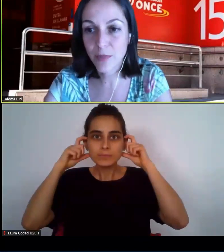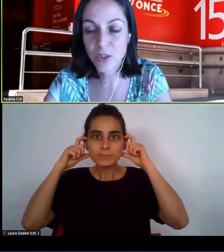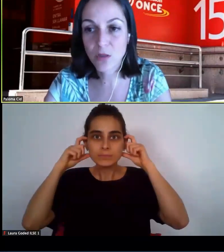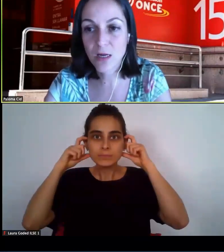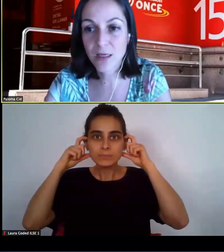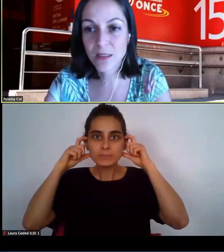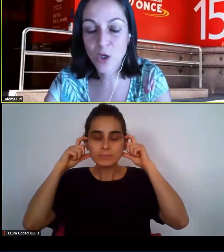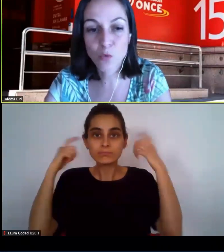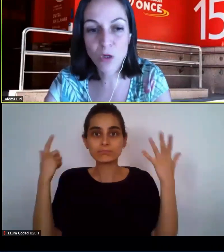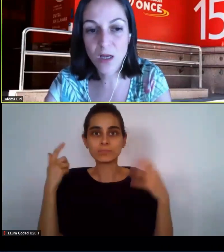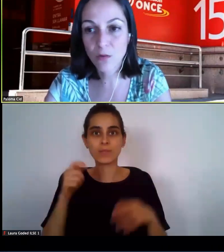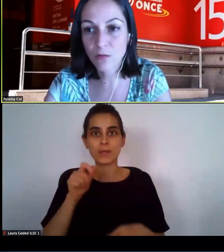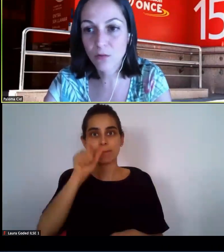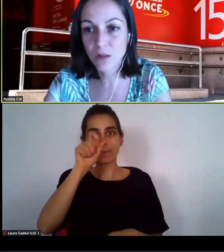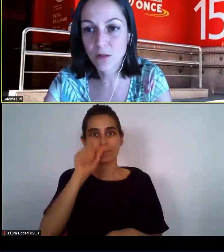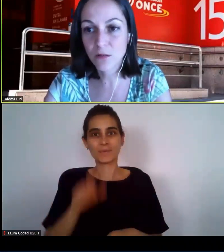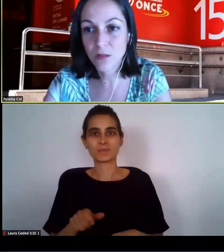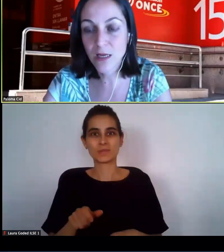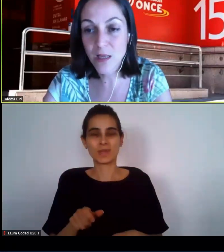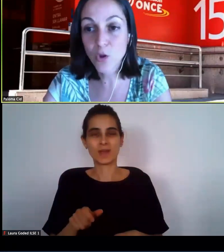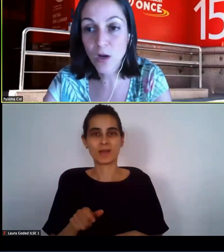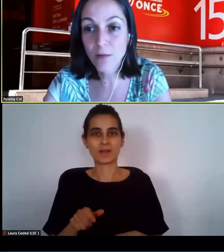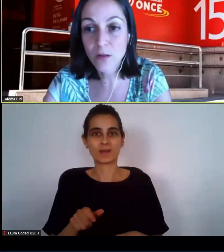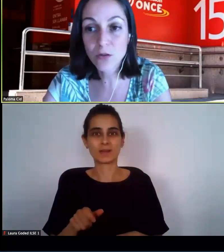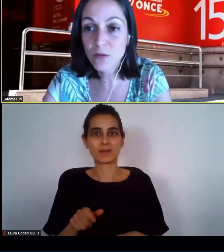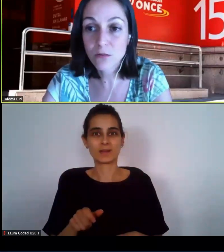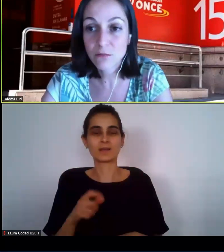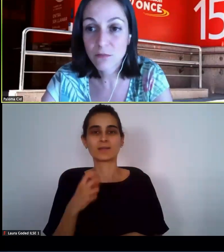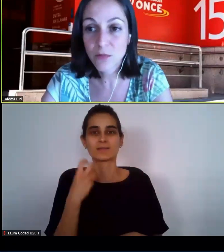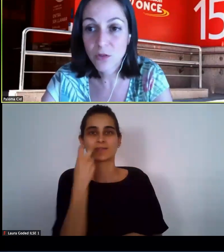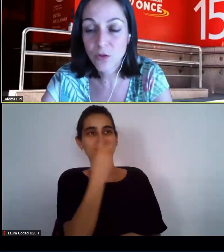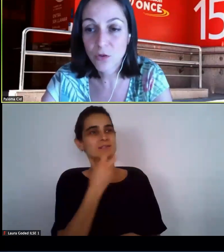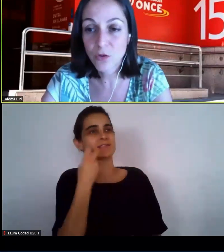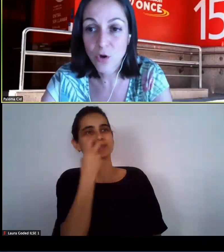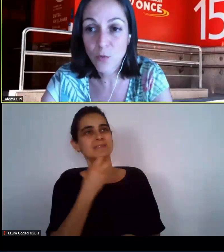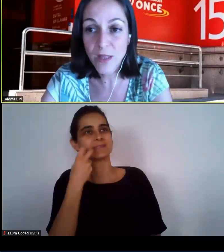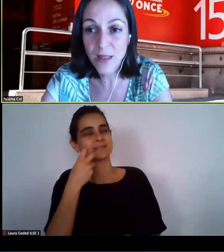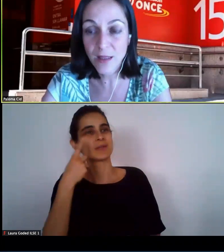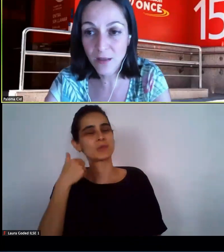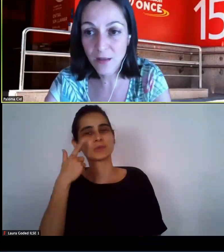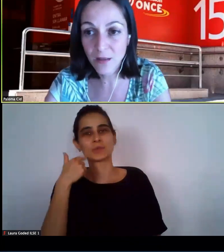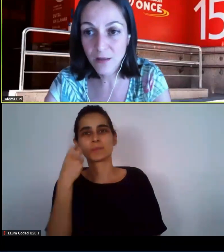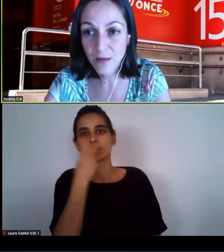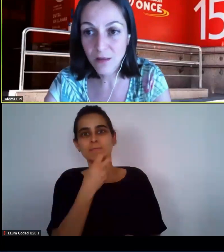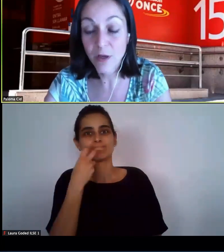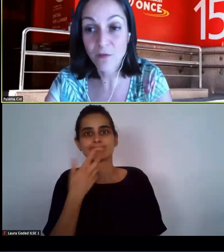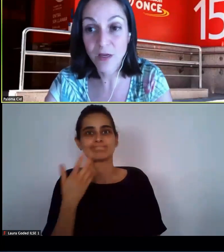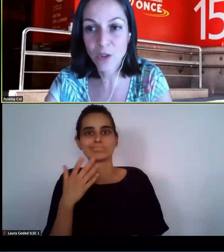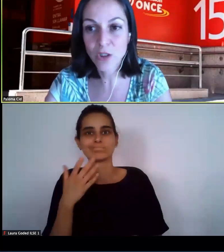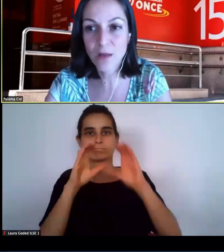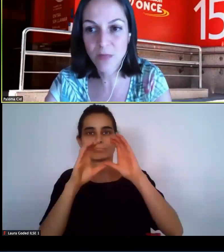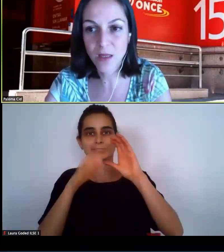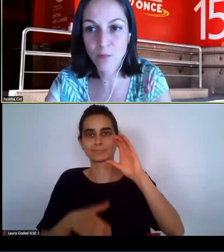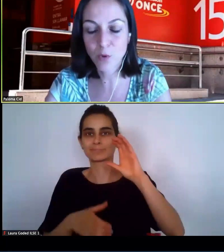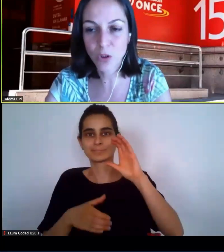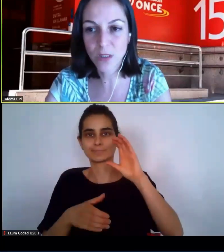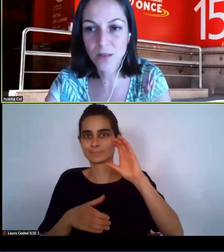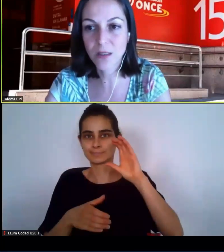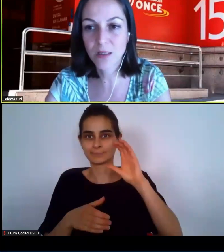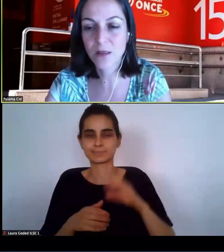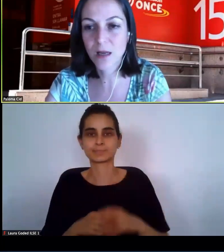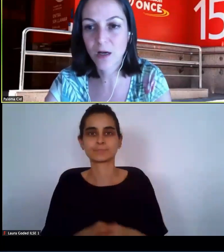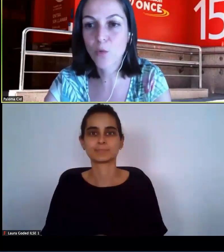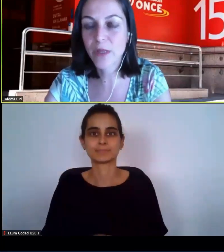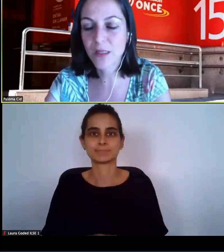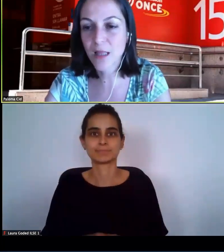la persona que se comunica leyendo labios no lo puede hacer. Pero fijaros también qué